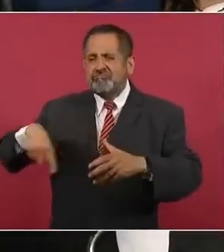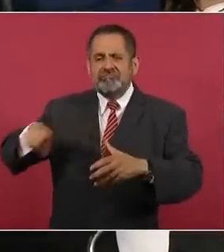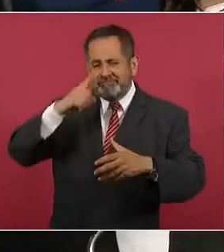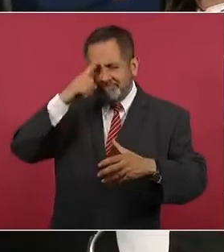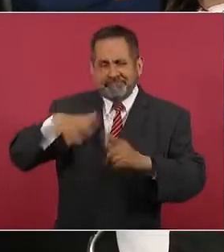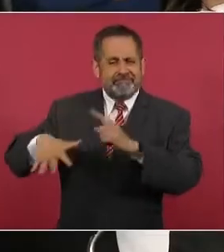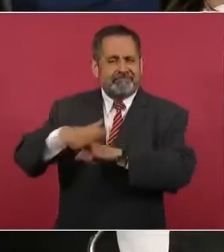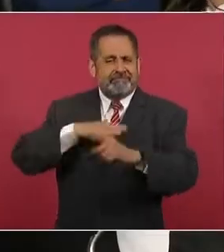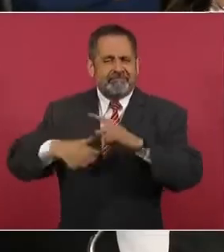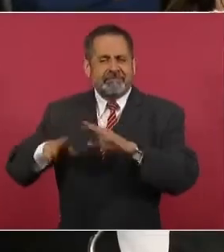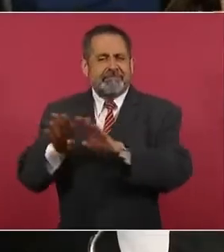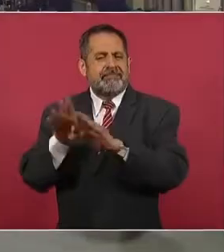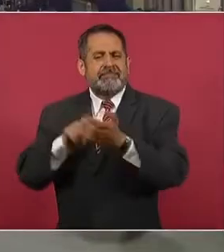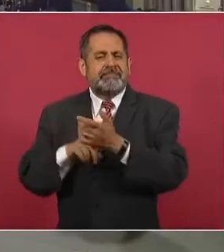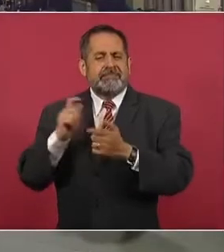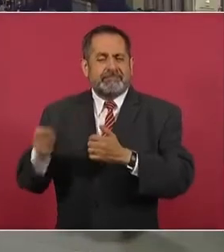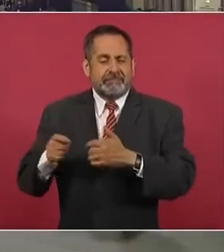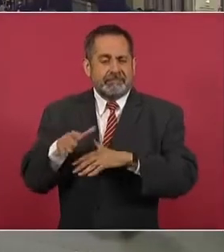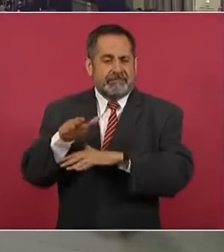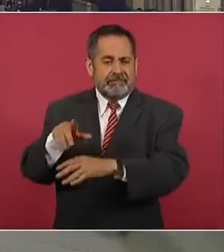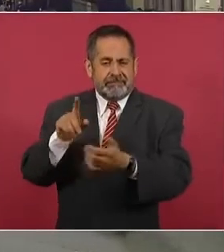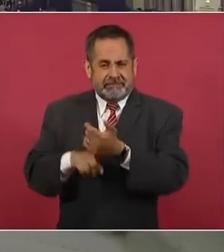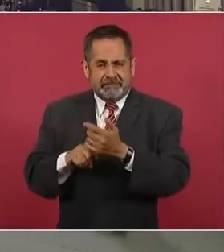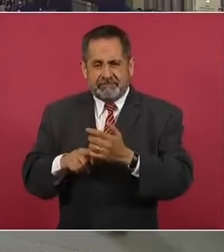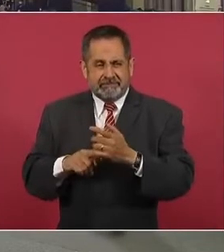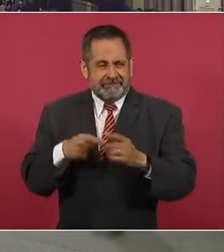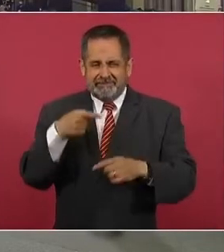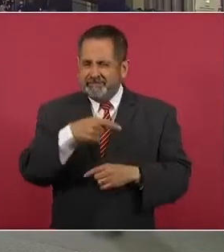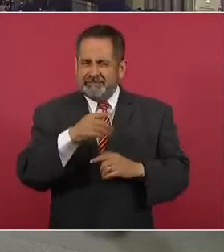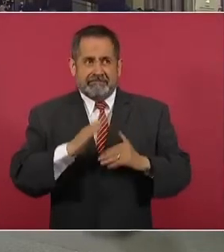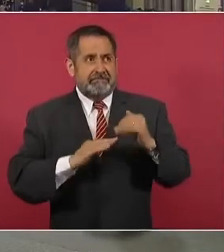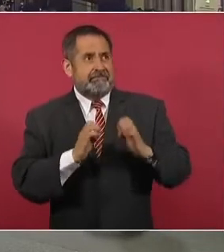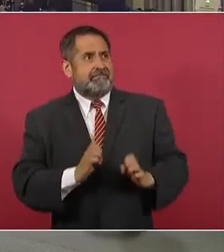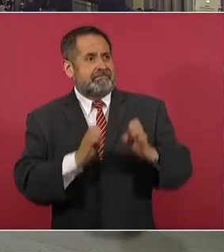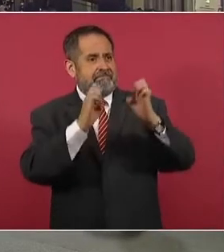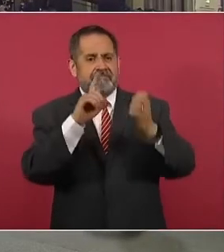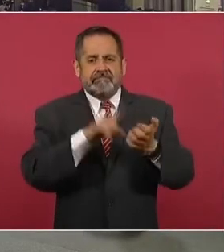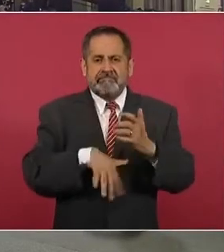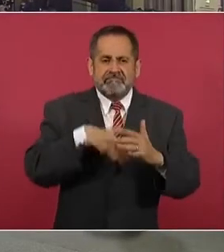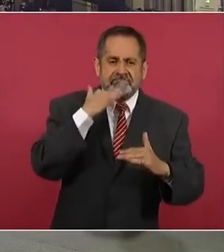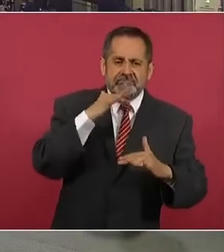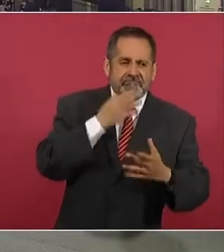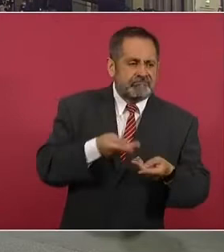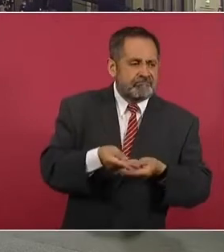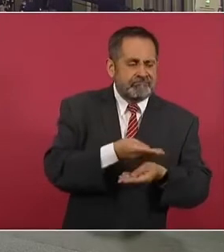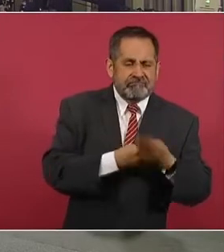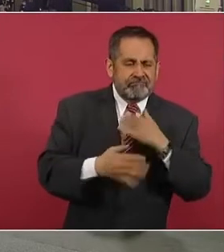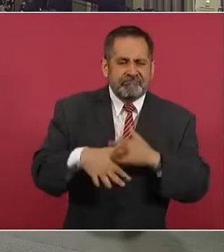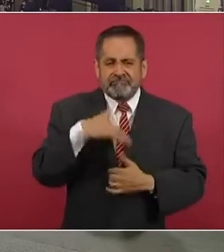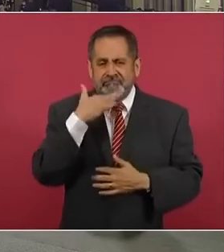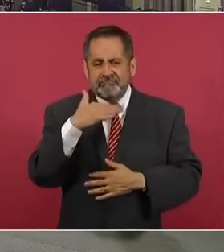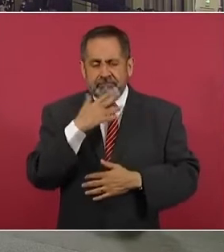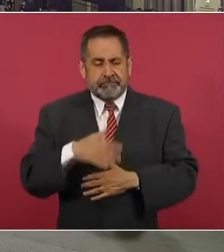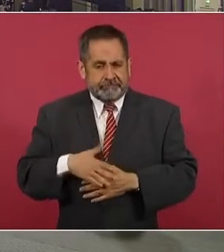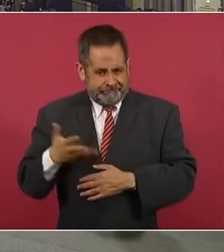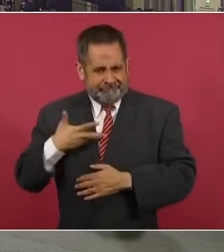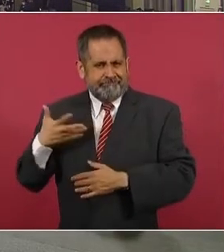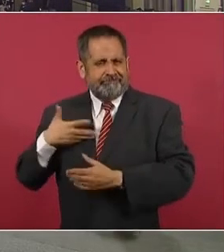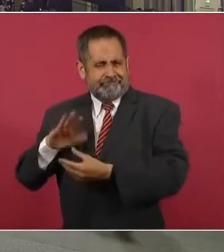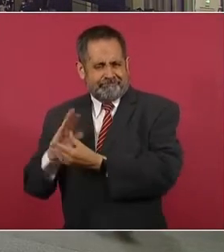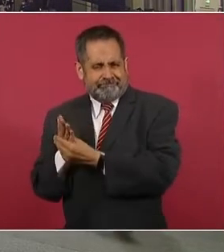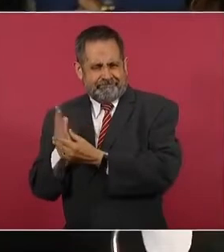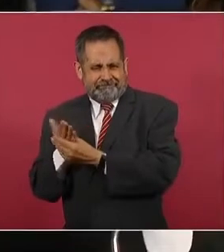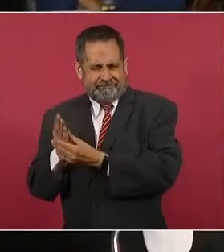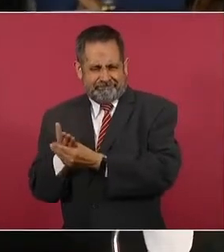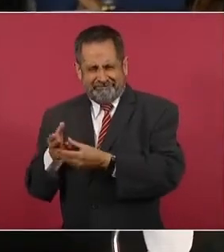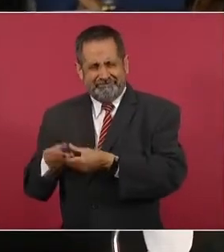que tienen que ver con estos desarrollos, de cómo se mueven financieramente hablando. Ya traemos toda la información, ya